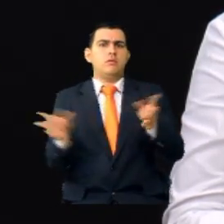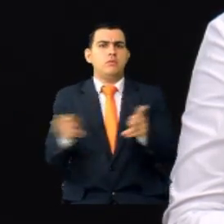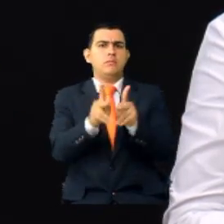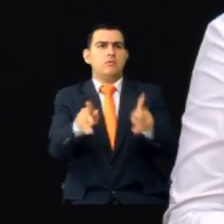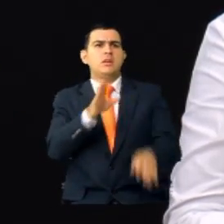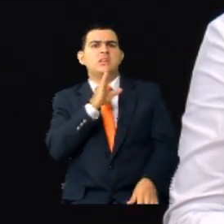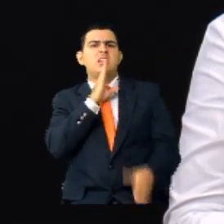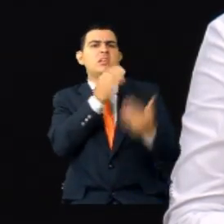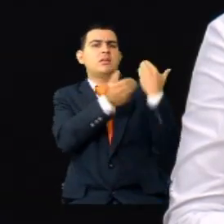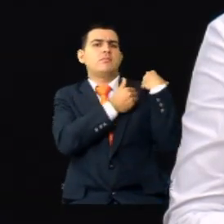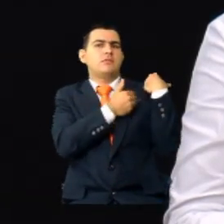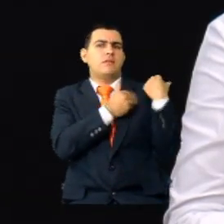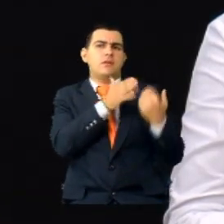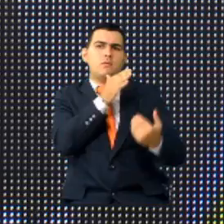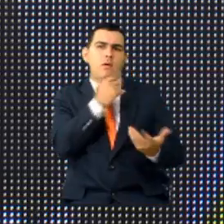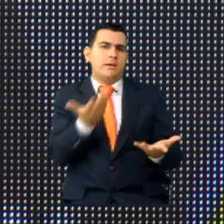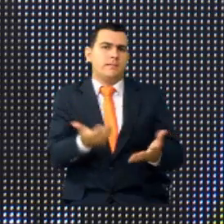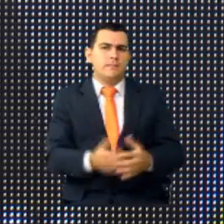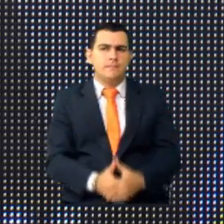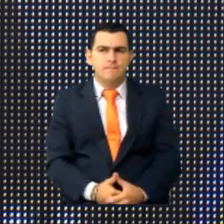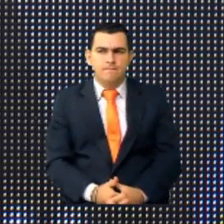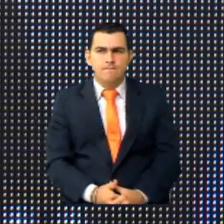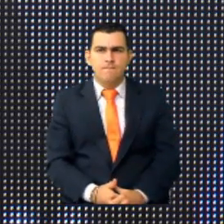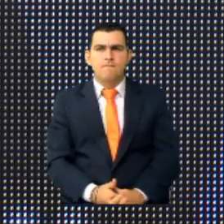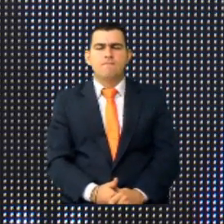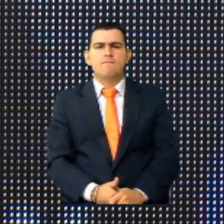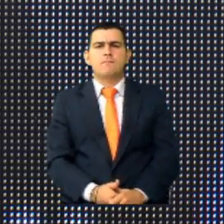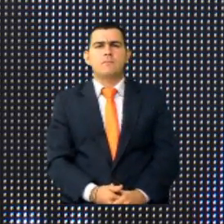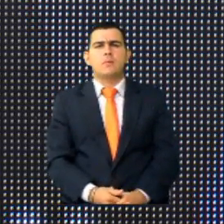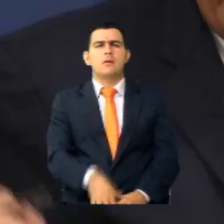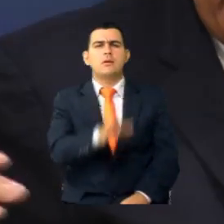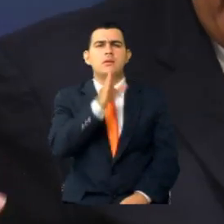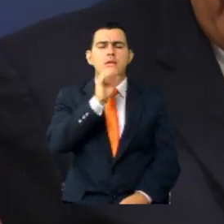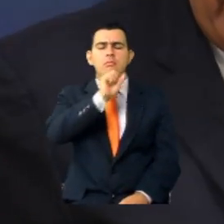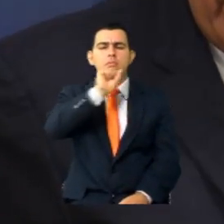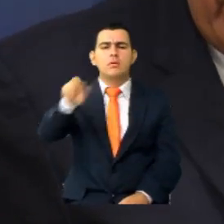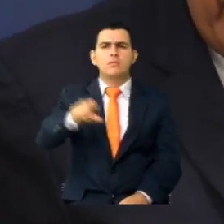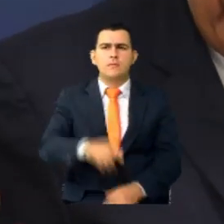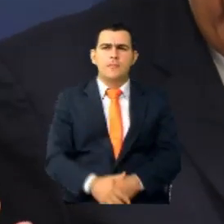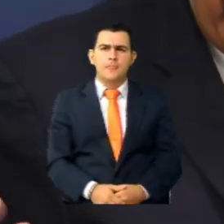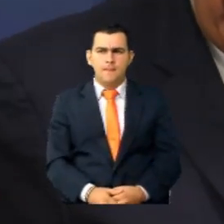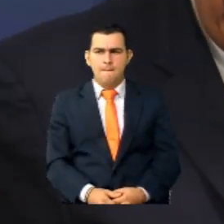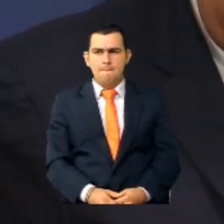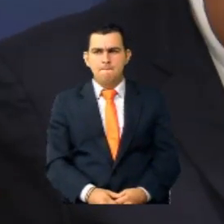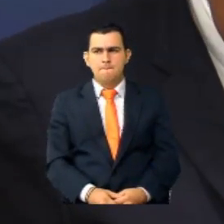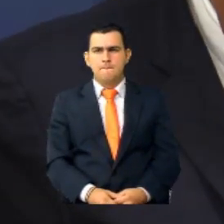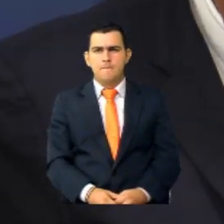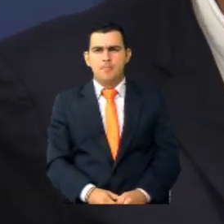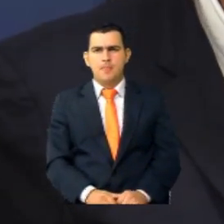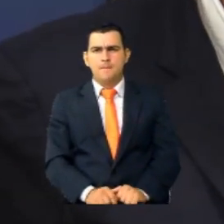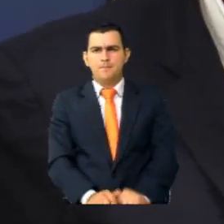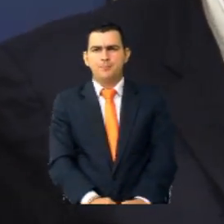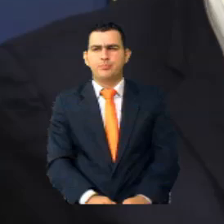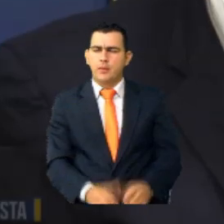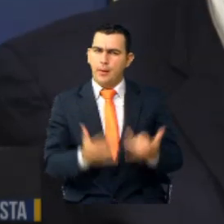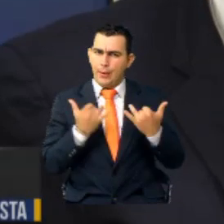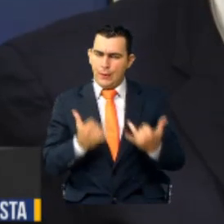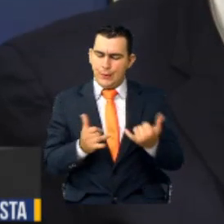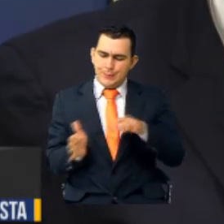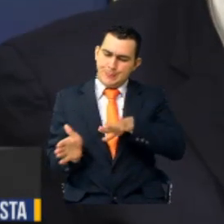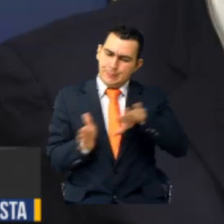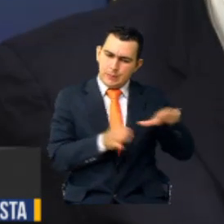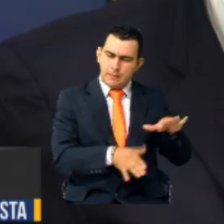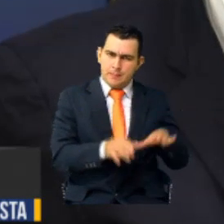fue el que realmente la amenazó. Luis Alberto, su contrapregunta. Candidato, ya en materia de programa de